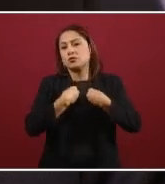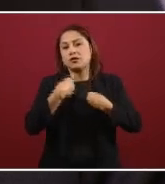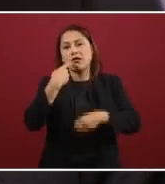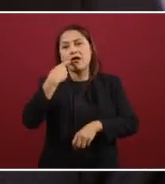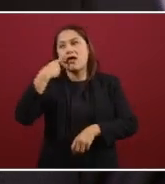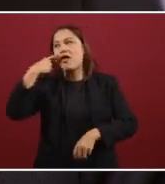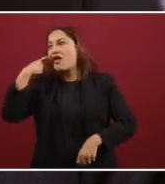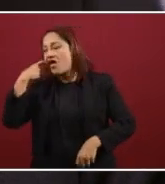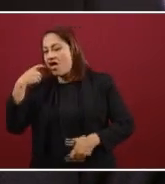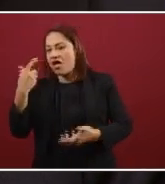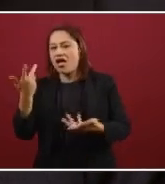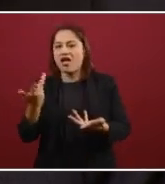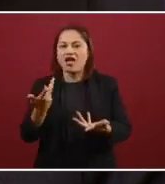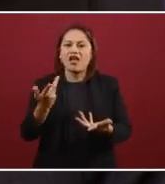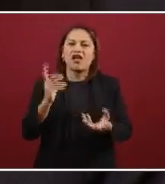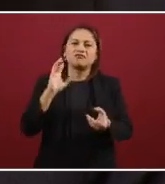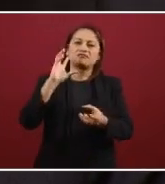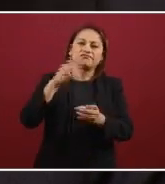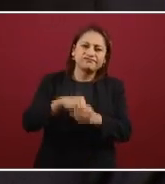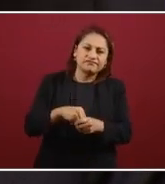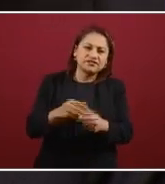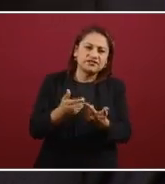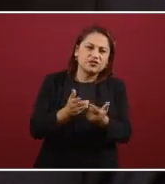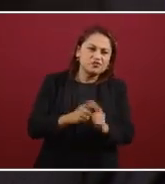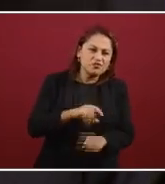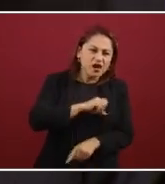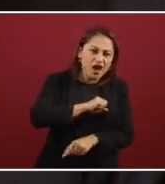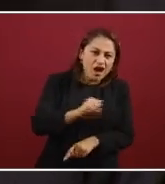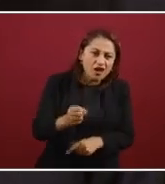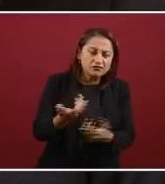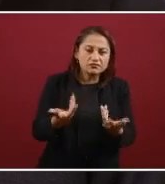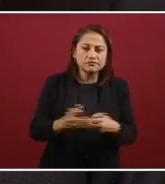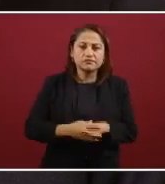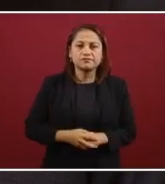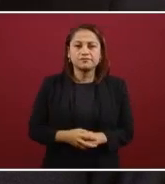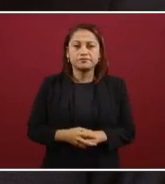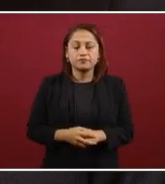conductas antisociales. Ahora hay programas